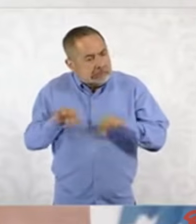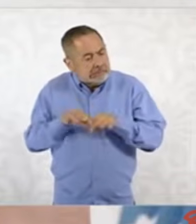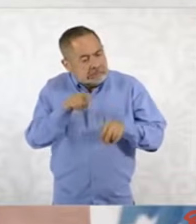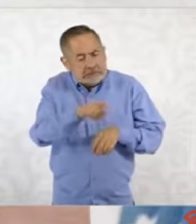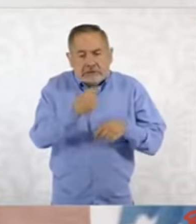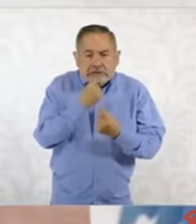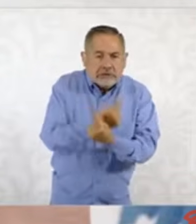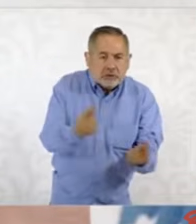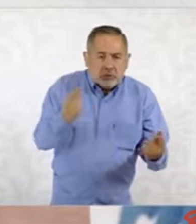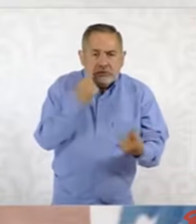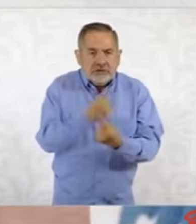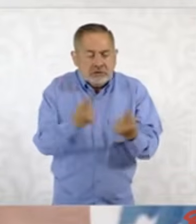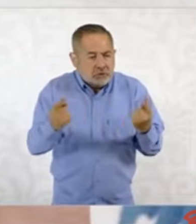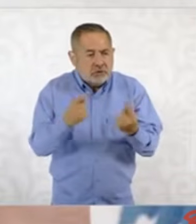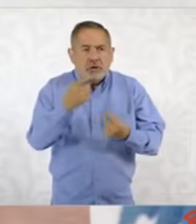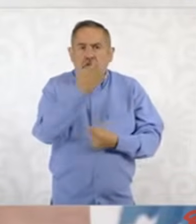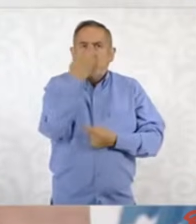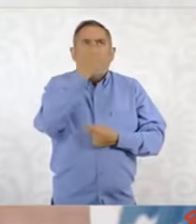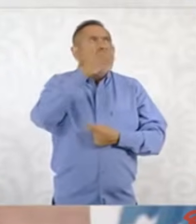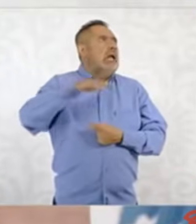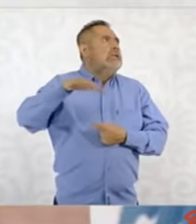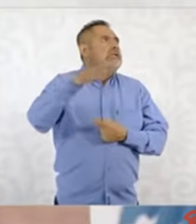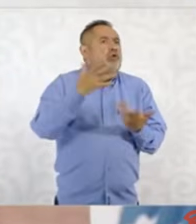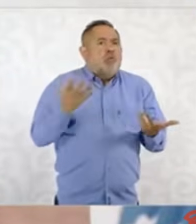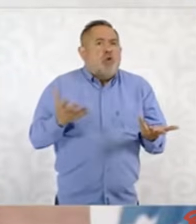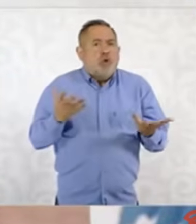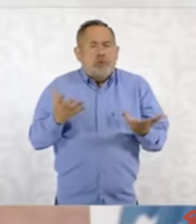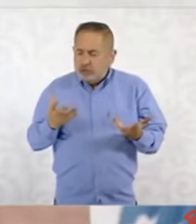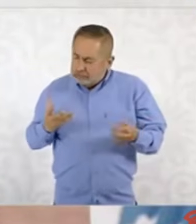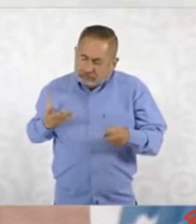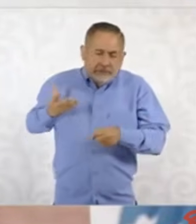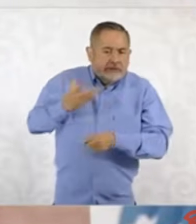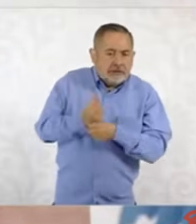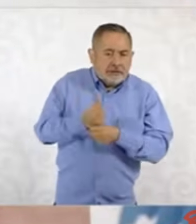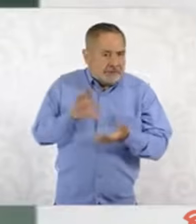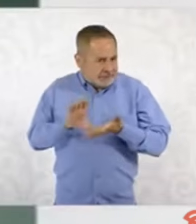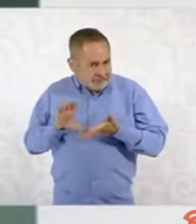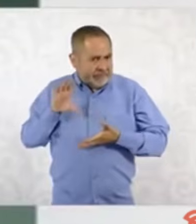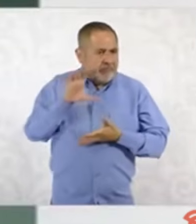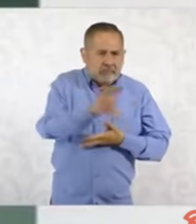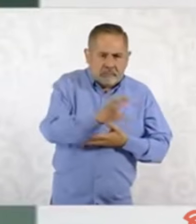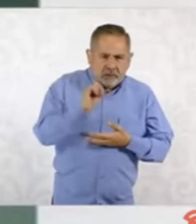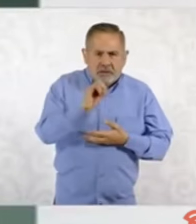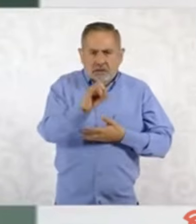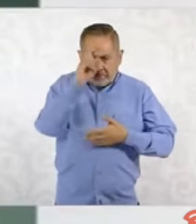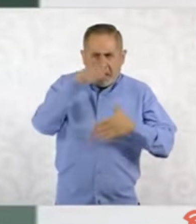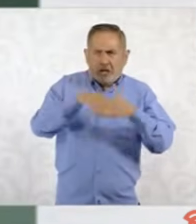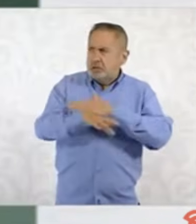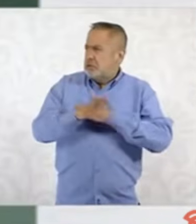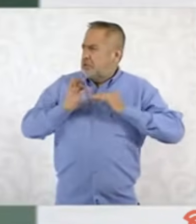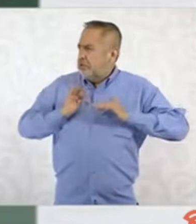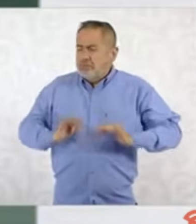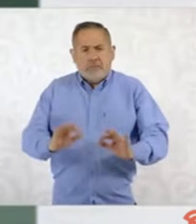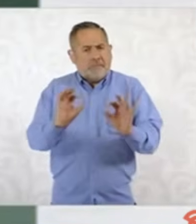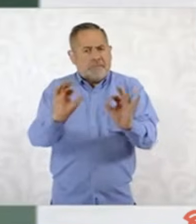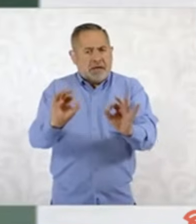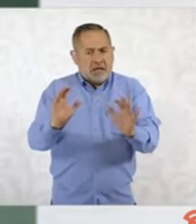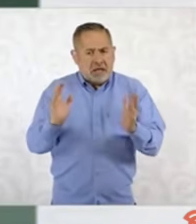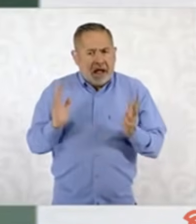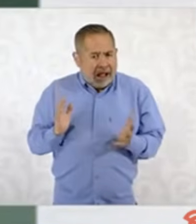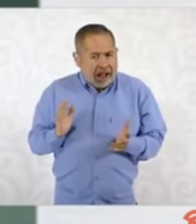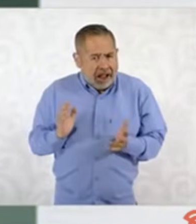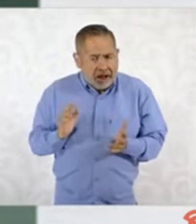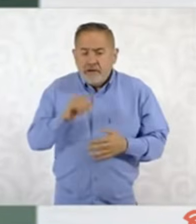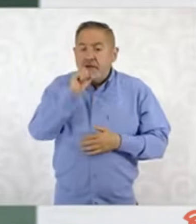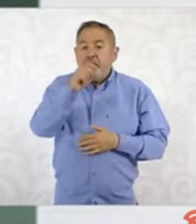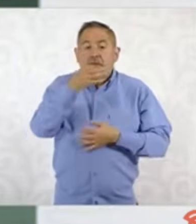las niñas, sus escuelas y el maestro frente a grupo, que esté bien. Y también informarle a